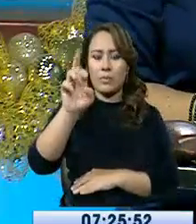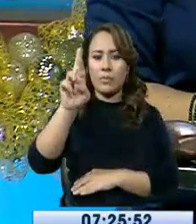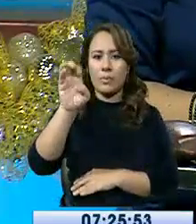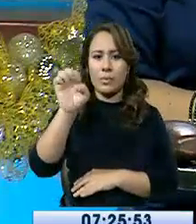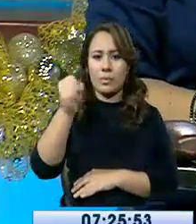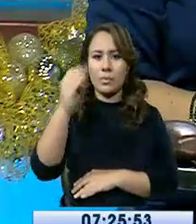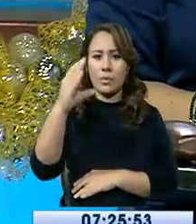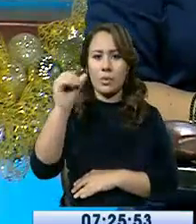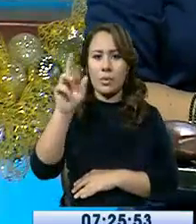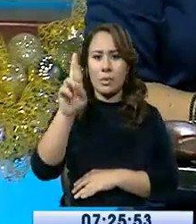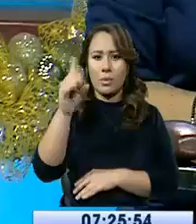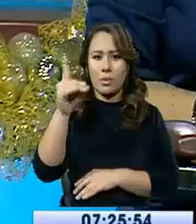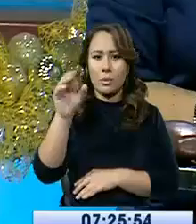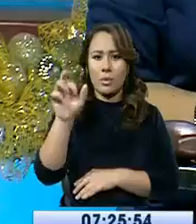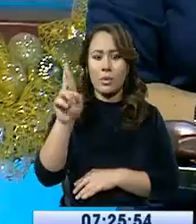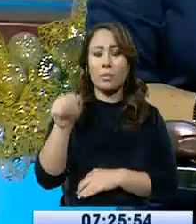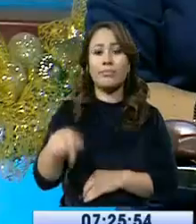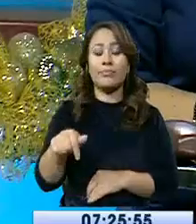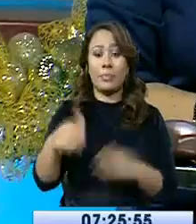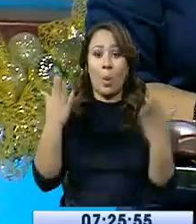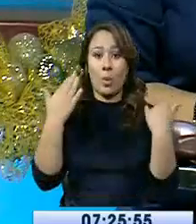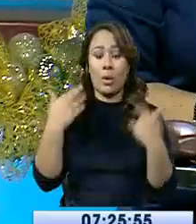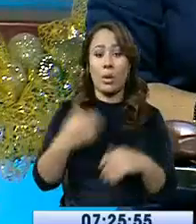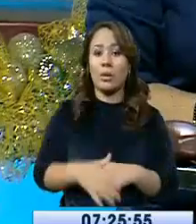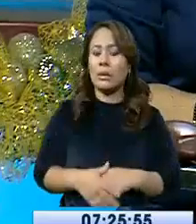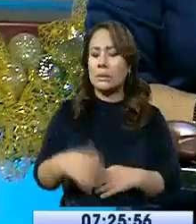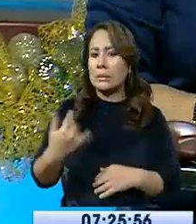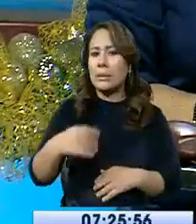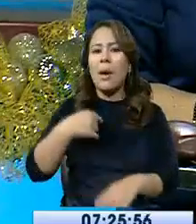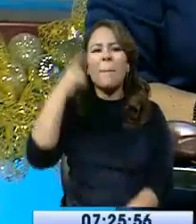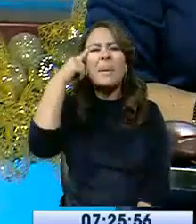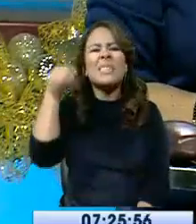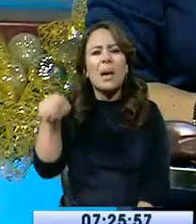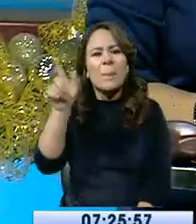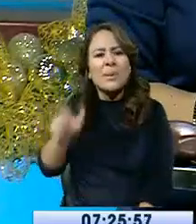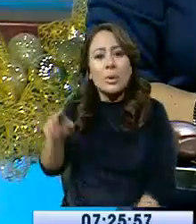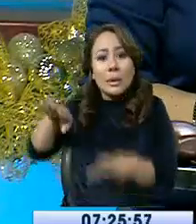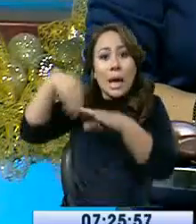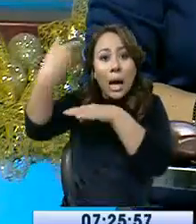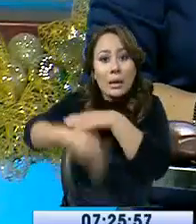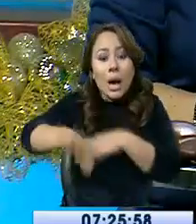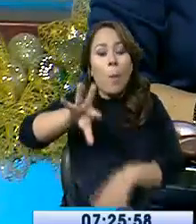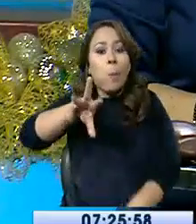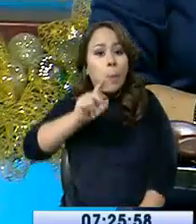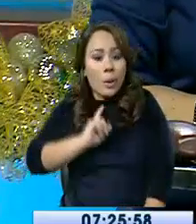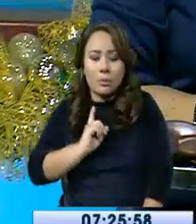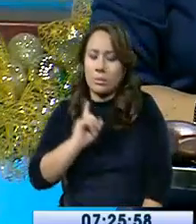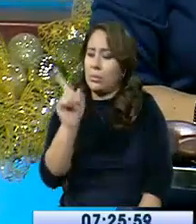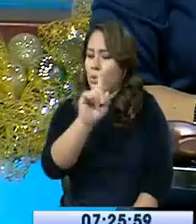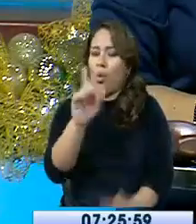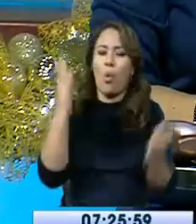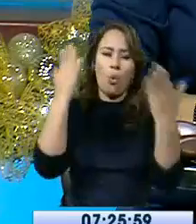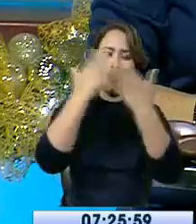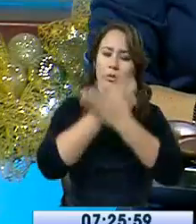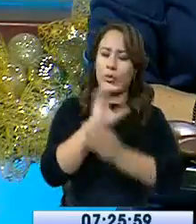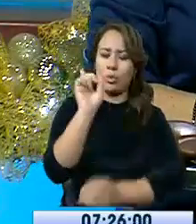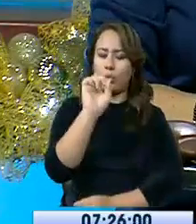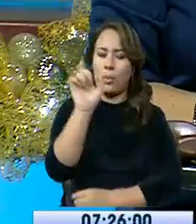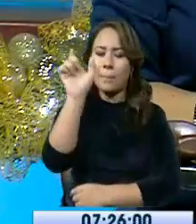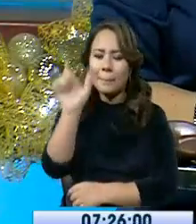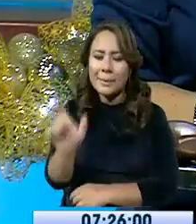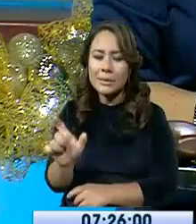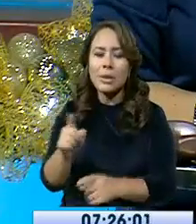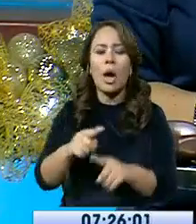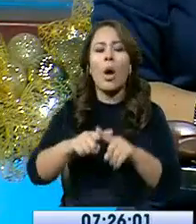Guayaquil. En primera instancia, se pensó que se trataba de un delincuente que pretendía robar en ese centro educativo.